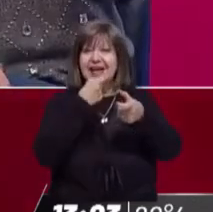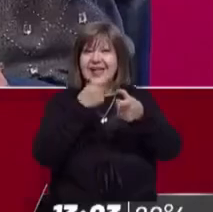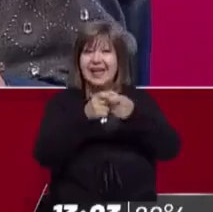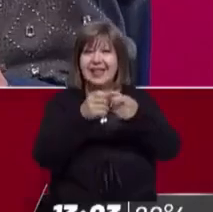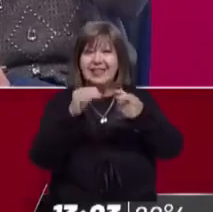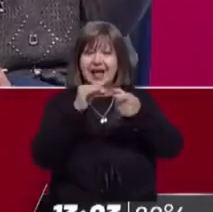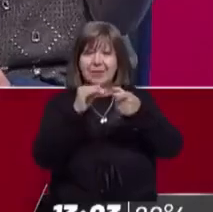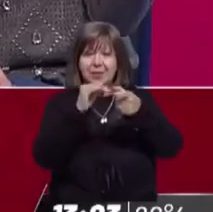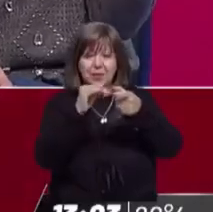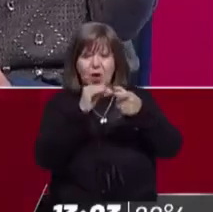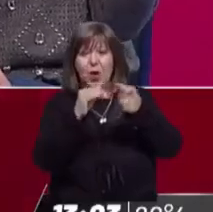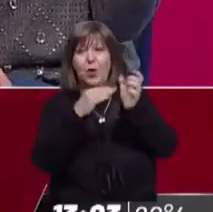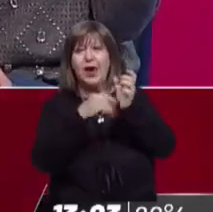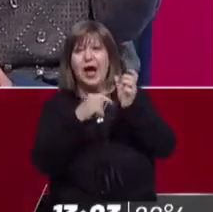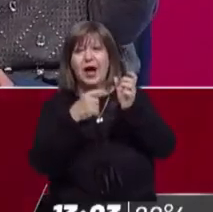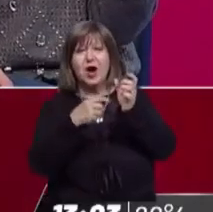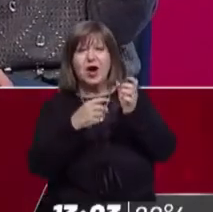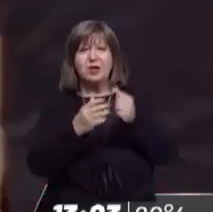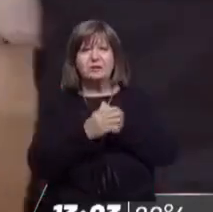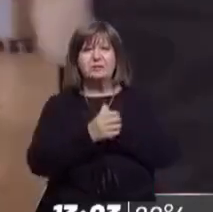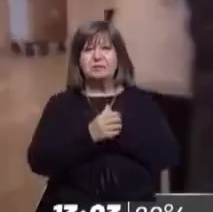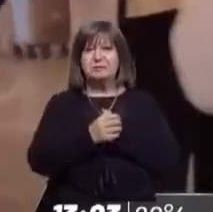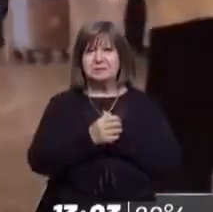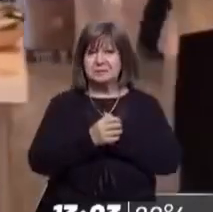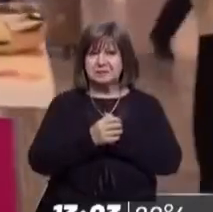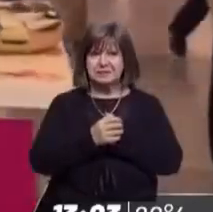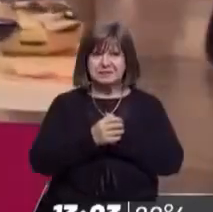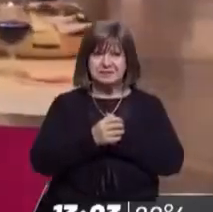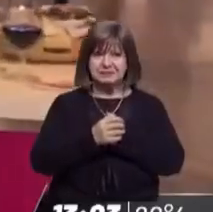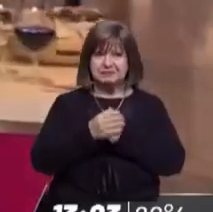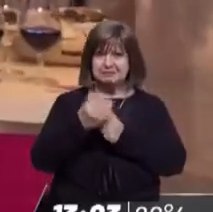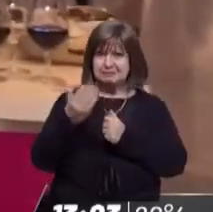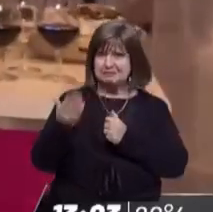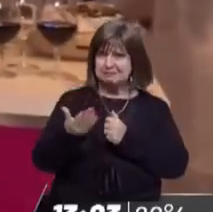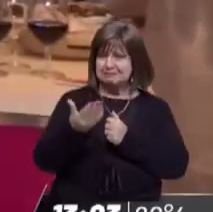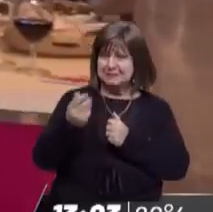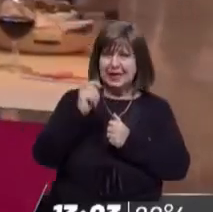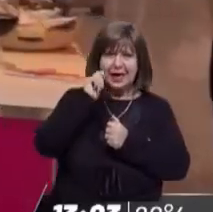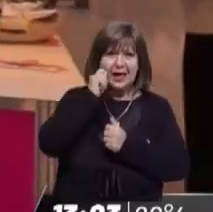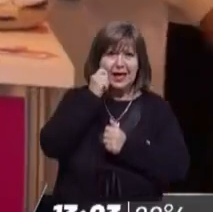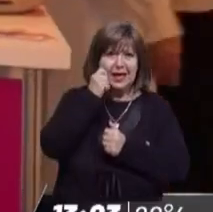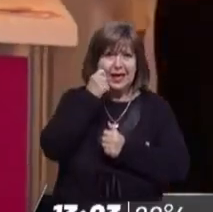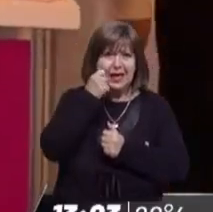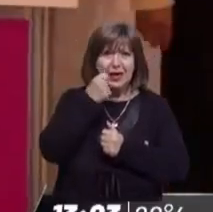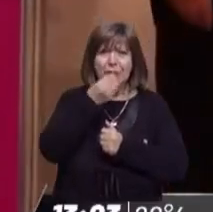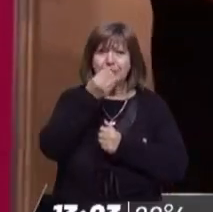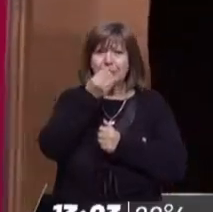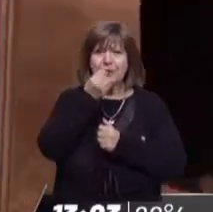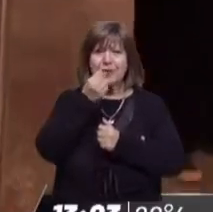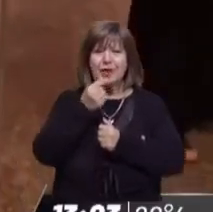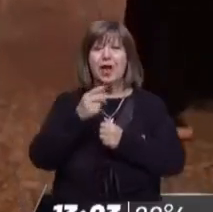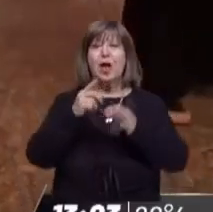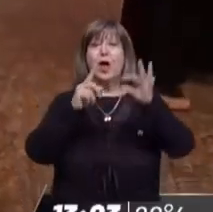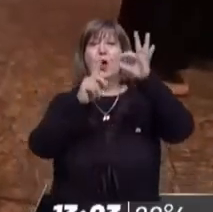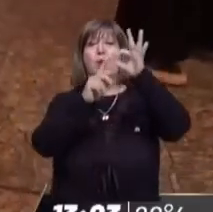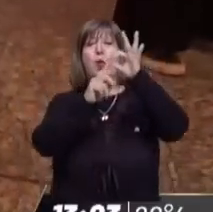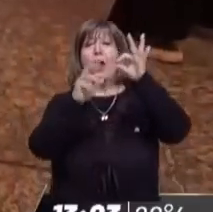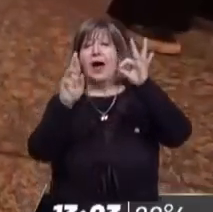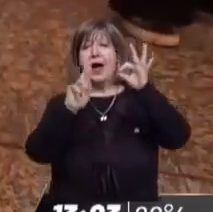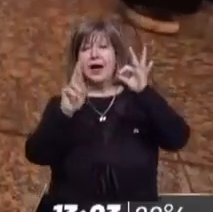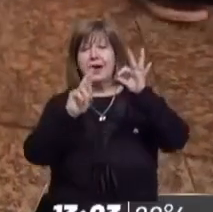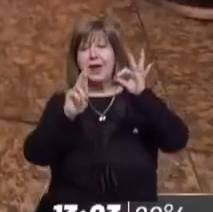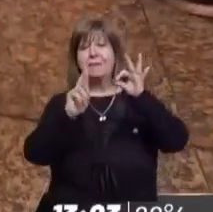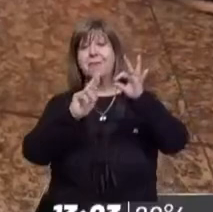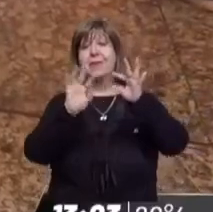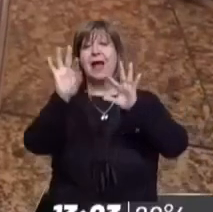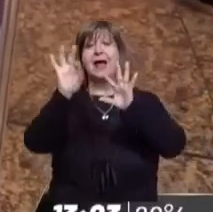Director, sacalo de claro, la de este no, señor. No vale, Luján invita. No vale, no vale, no vale. Con este QR te vas a todos los lugares que Luján